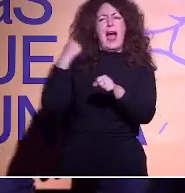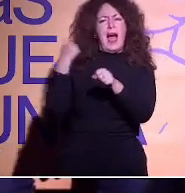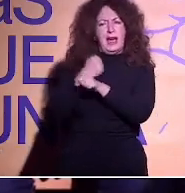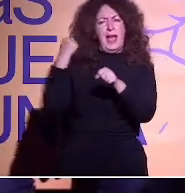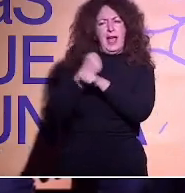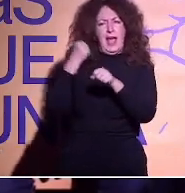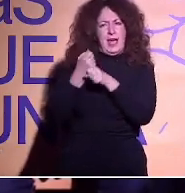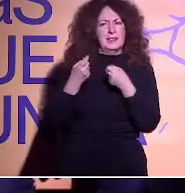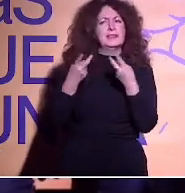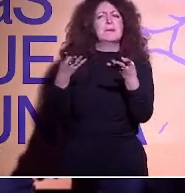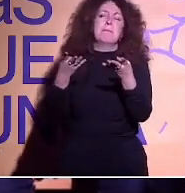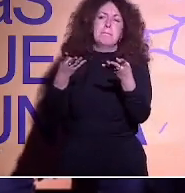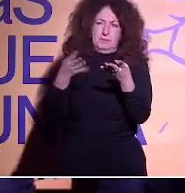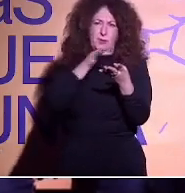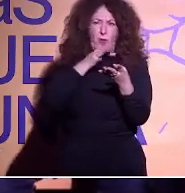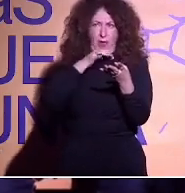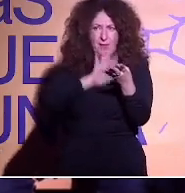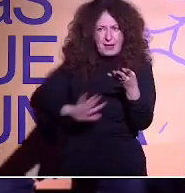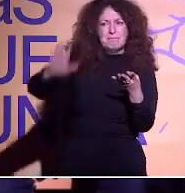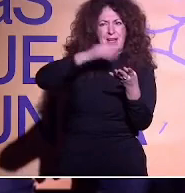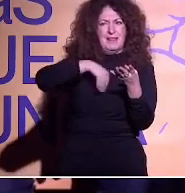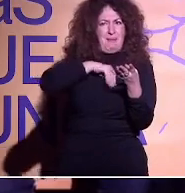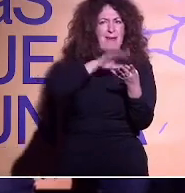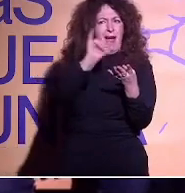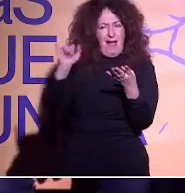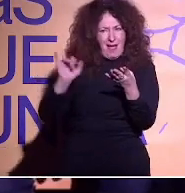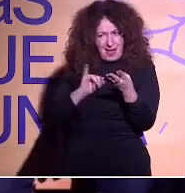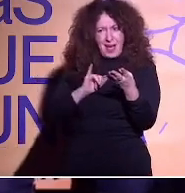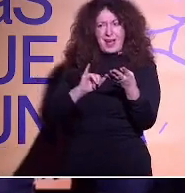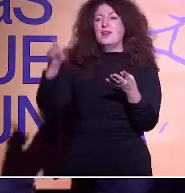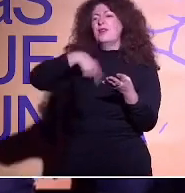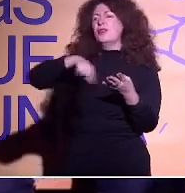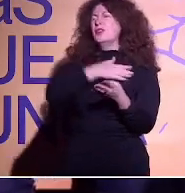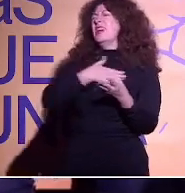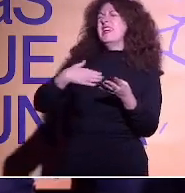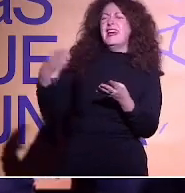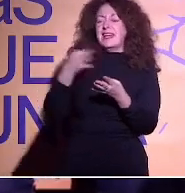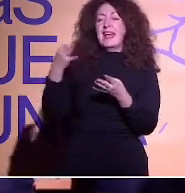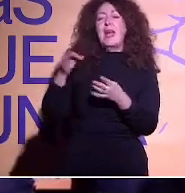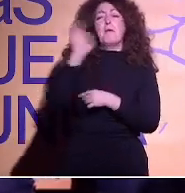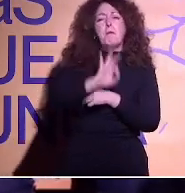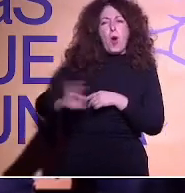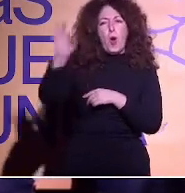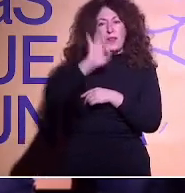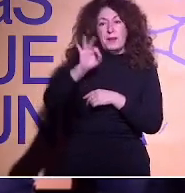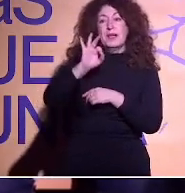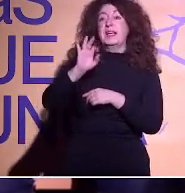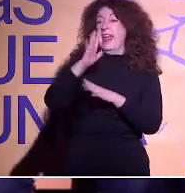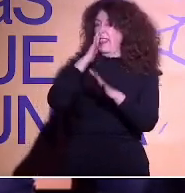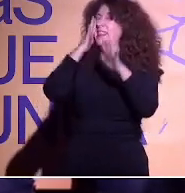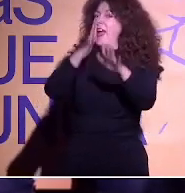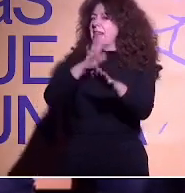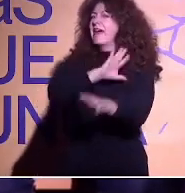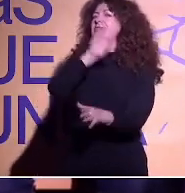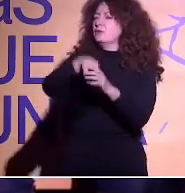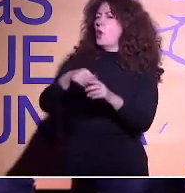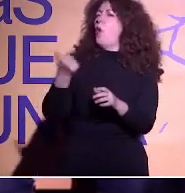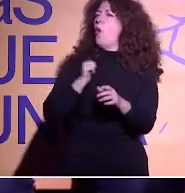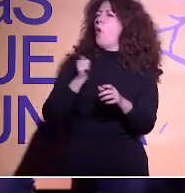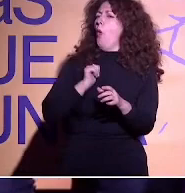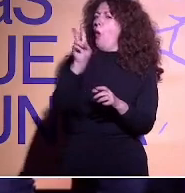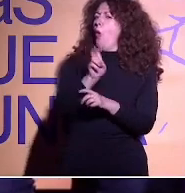transformación pendientes en este país y Porque queremos que podemos sea útil en la próxima década para la